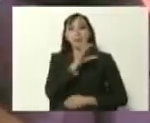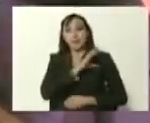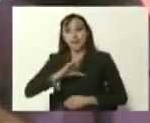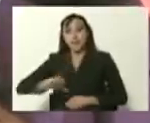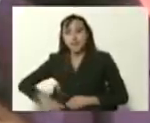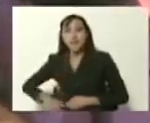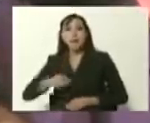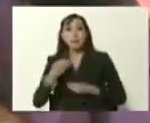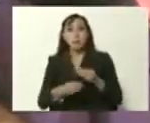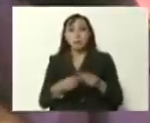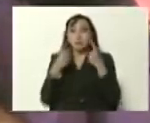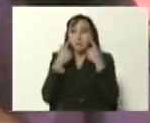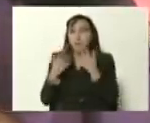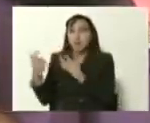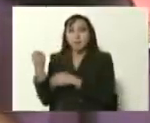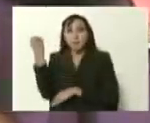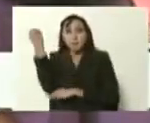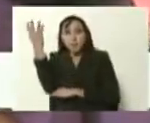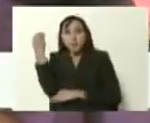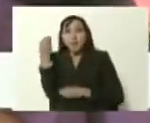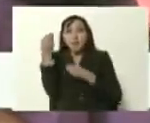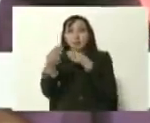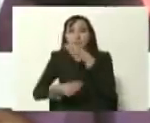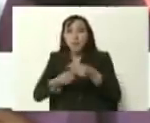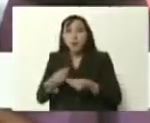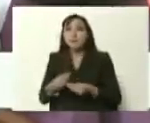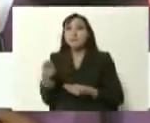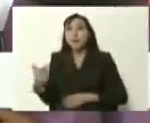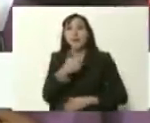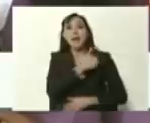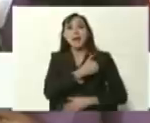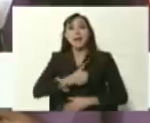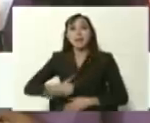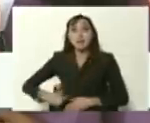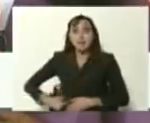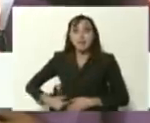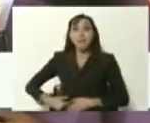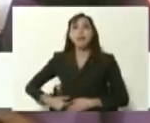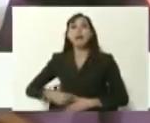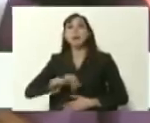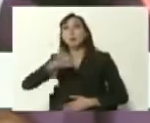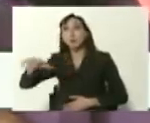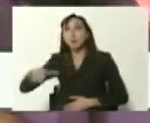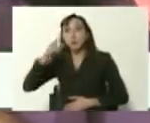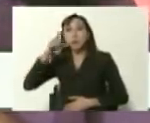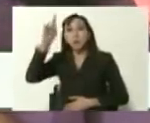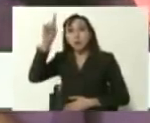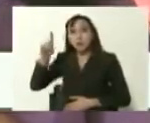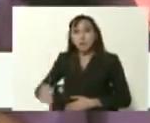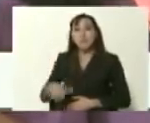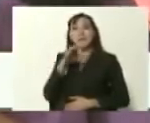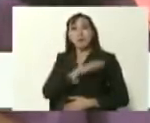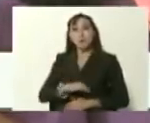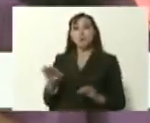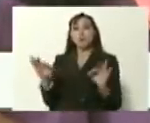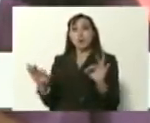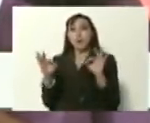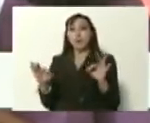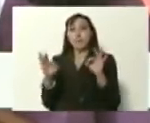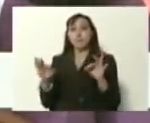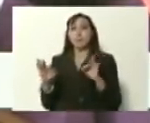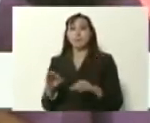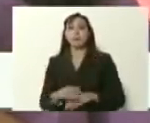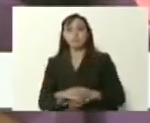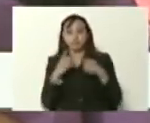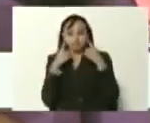inmediato escuchemos la intervención que a esta hora hace el presidente de la Asamblea Nacional y también presidente de esta Comisión Especial, el doctor Jorge